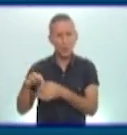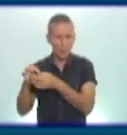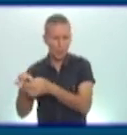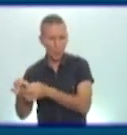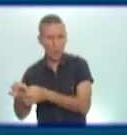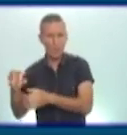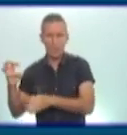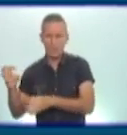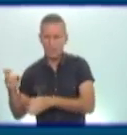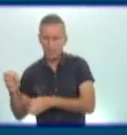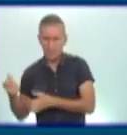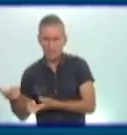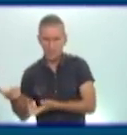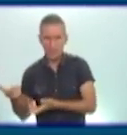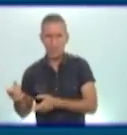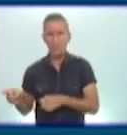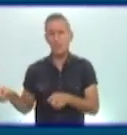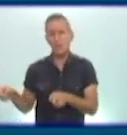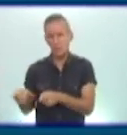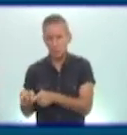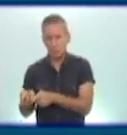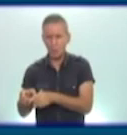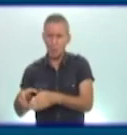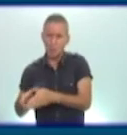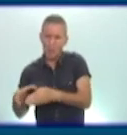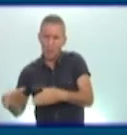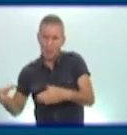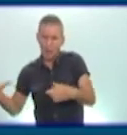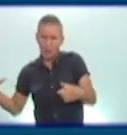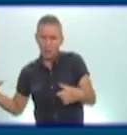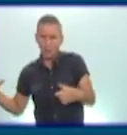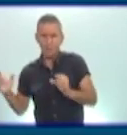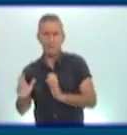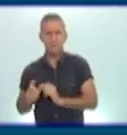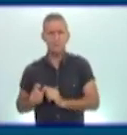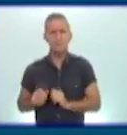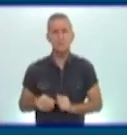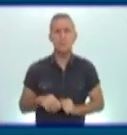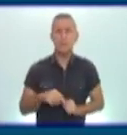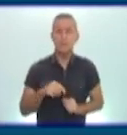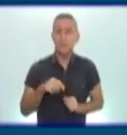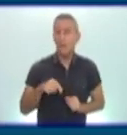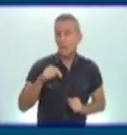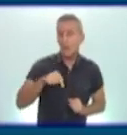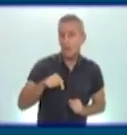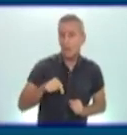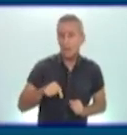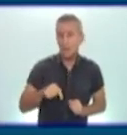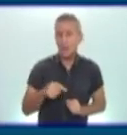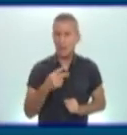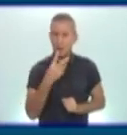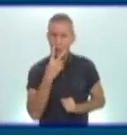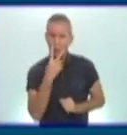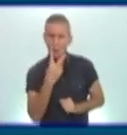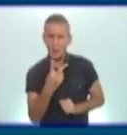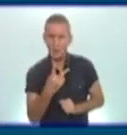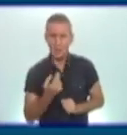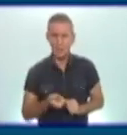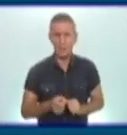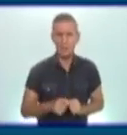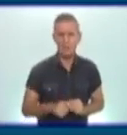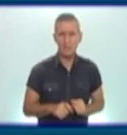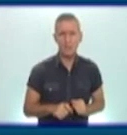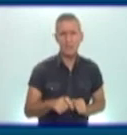número, si el sustantivo es diminutivo, aumentativo. Muy bien, vamos entonces a determinar cuál es el lexema y